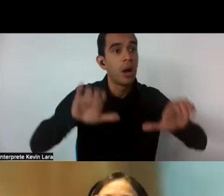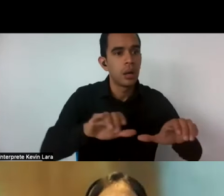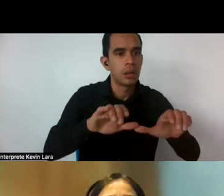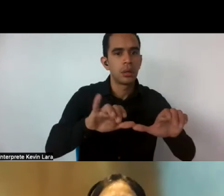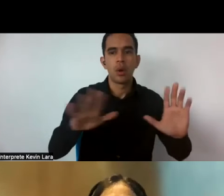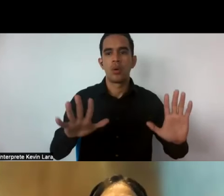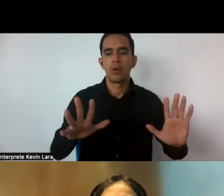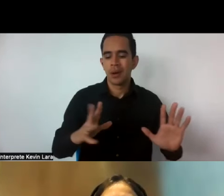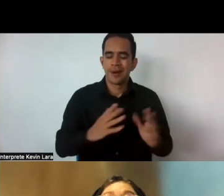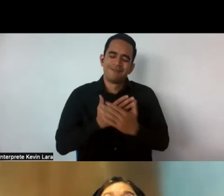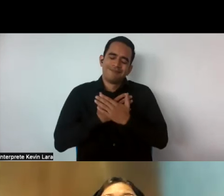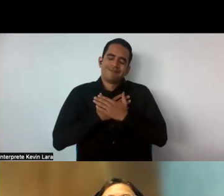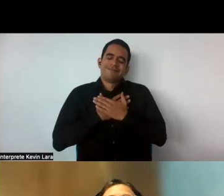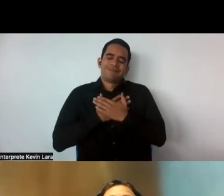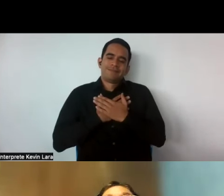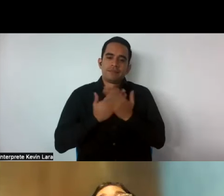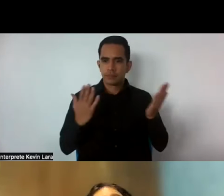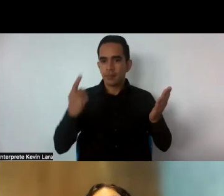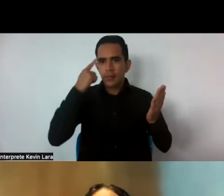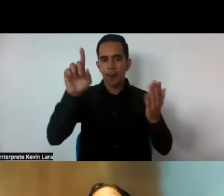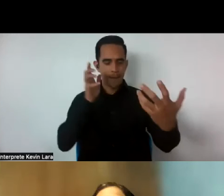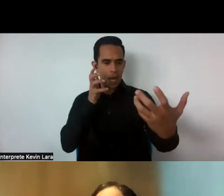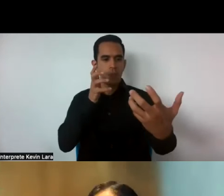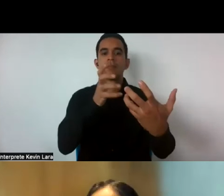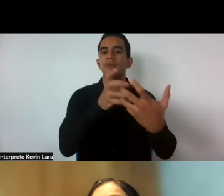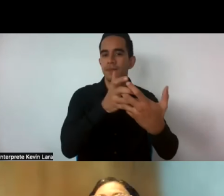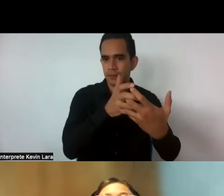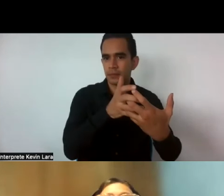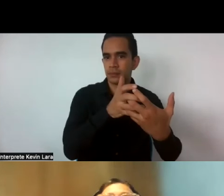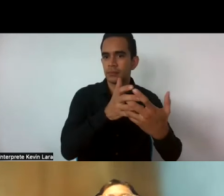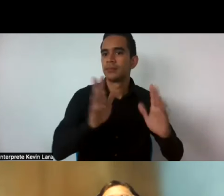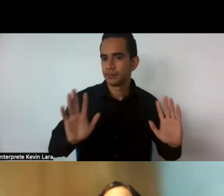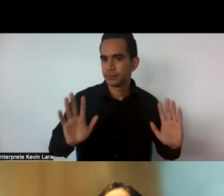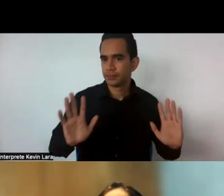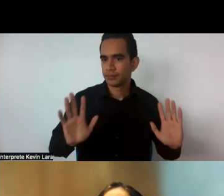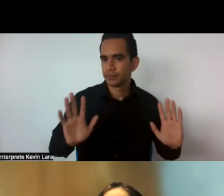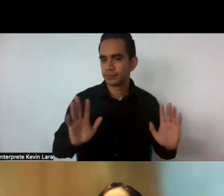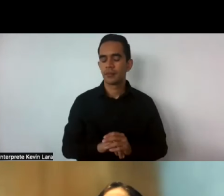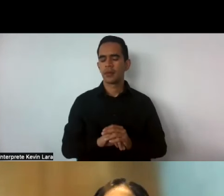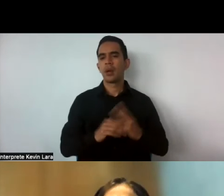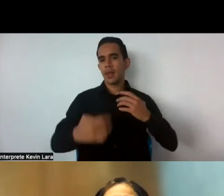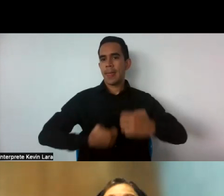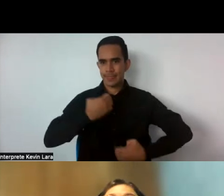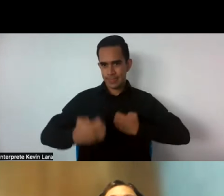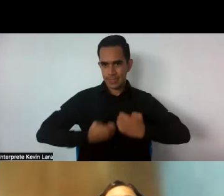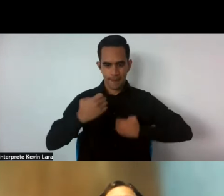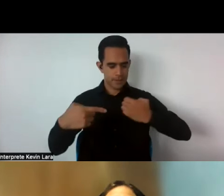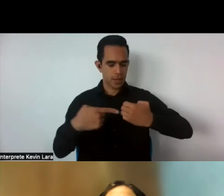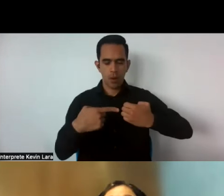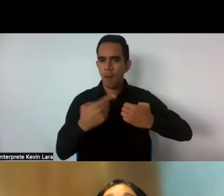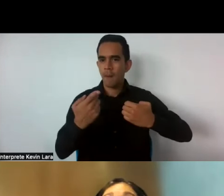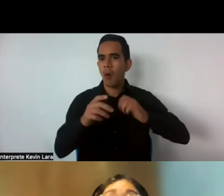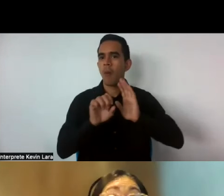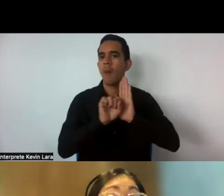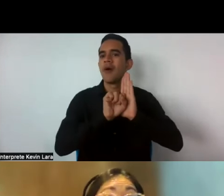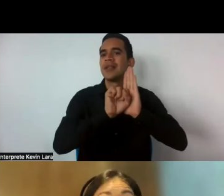adaptarme a esa situación. ¿Ok? También es definida como esos signos, señales,